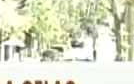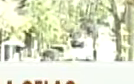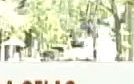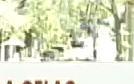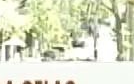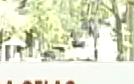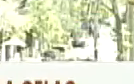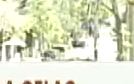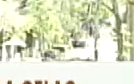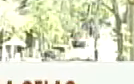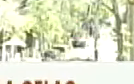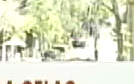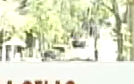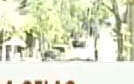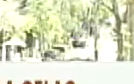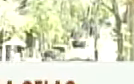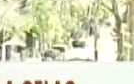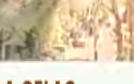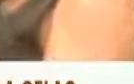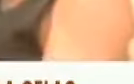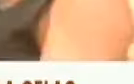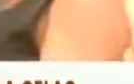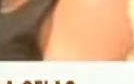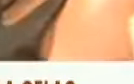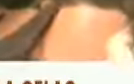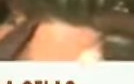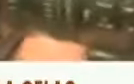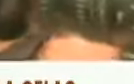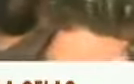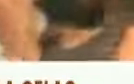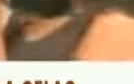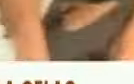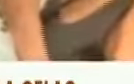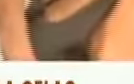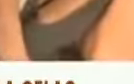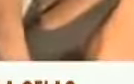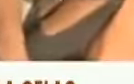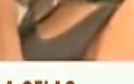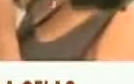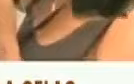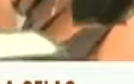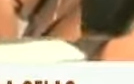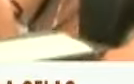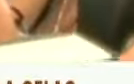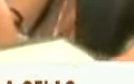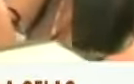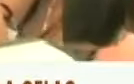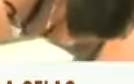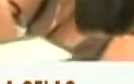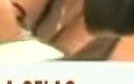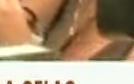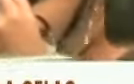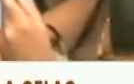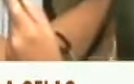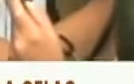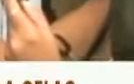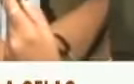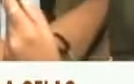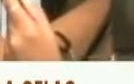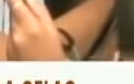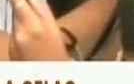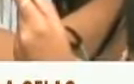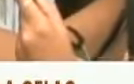medio de comunicación acá desde San Vicente y las Granadinas. Arrancó en Salvador de Bahía por iniciativa del presidente Lula,